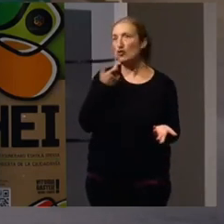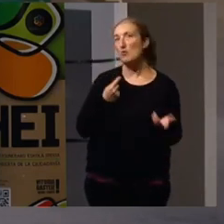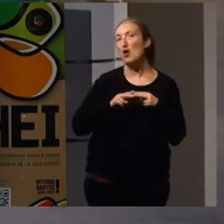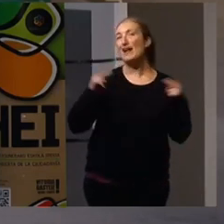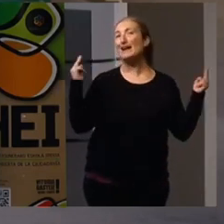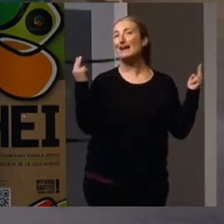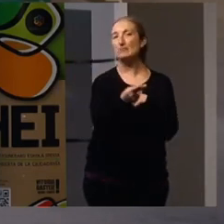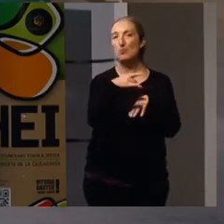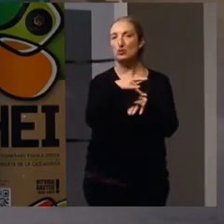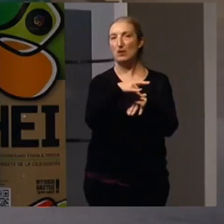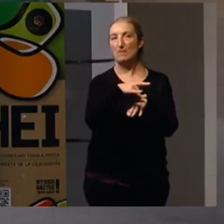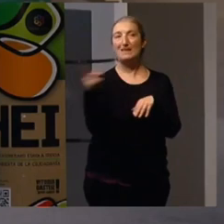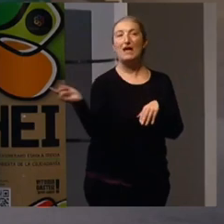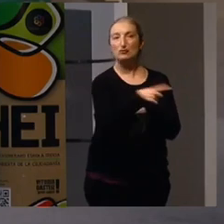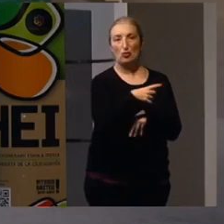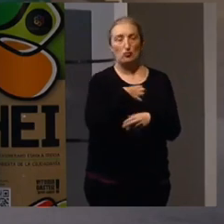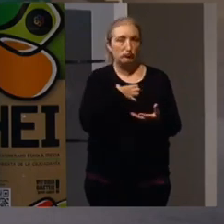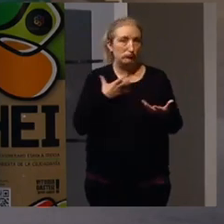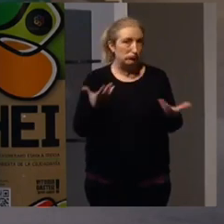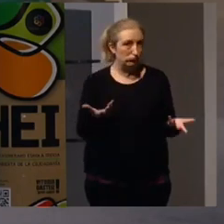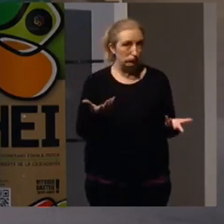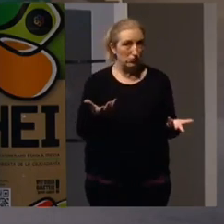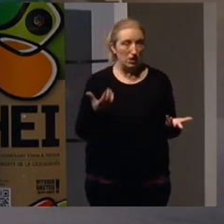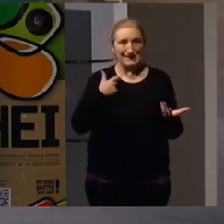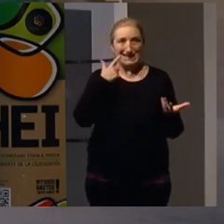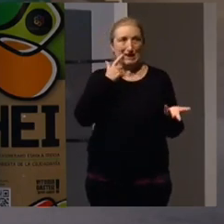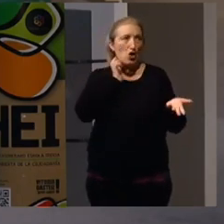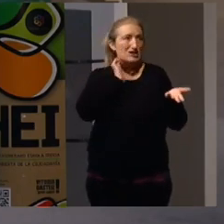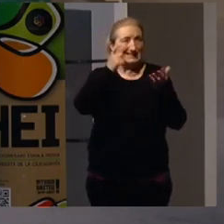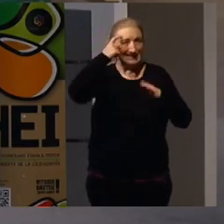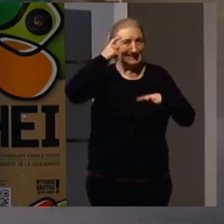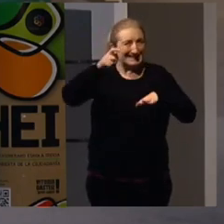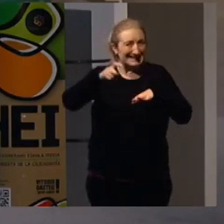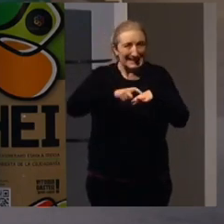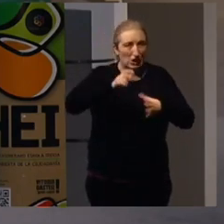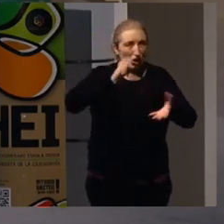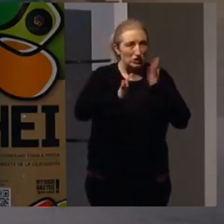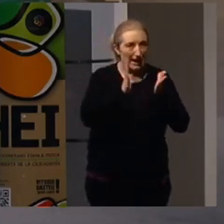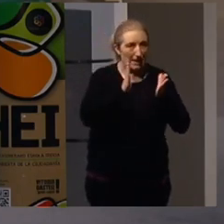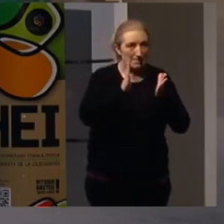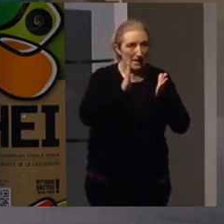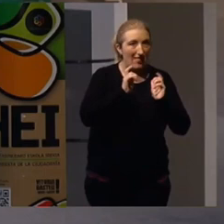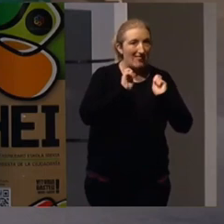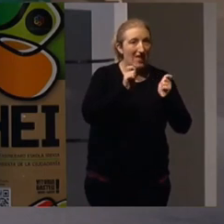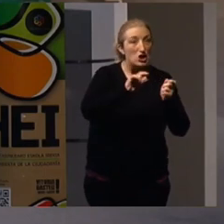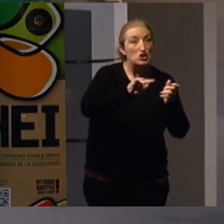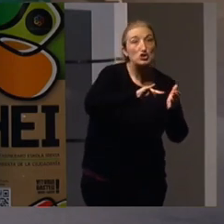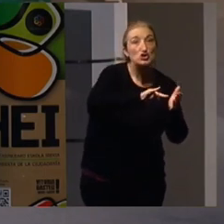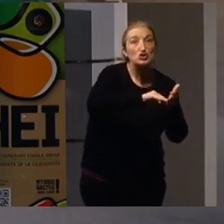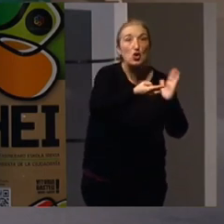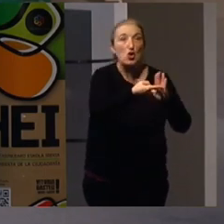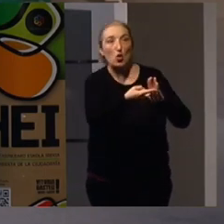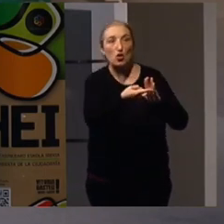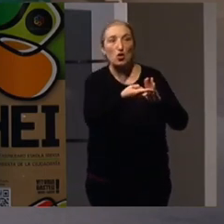dar una respuesta clínica a todo eso. O sea, no hay ninguna psicoterapia que te resuelva la angustia de no llegar a fin de